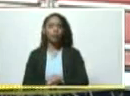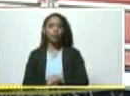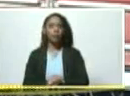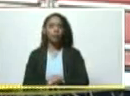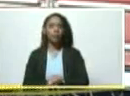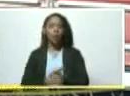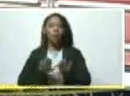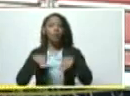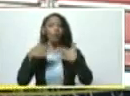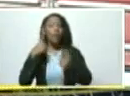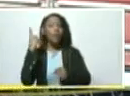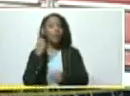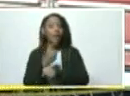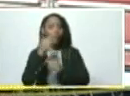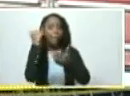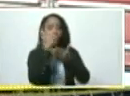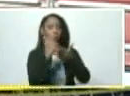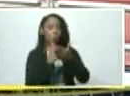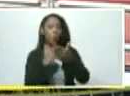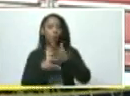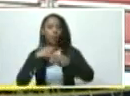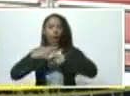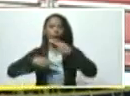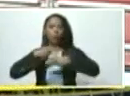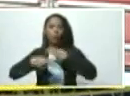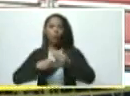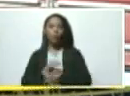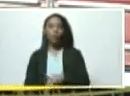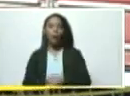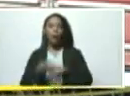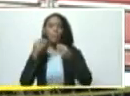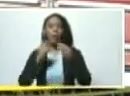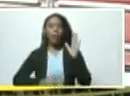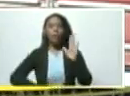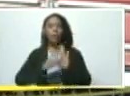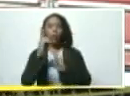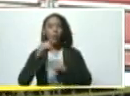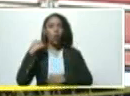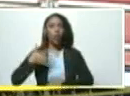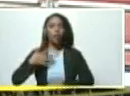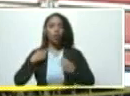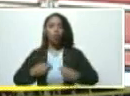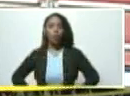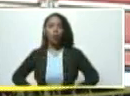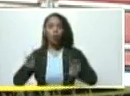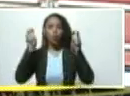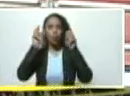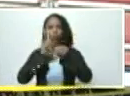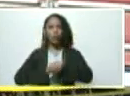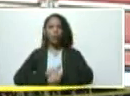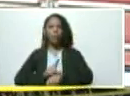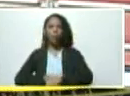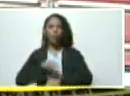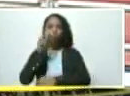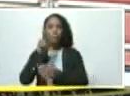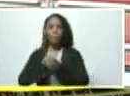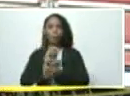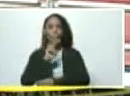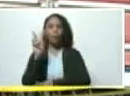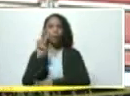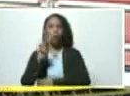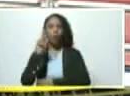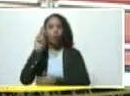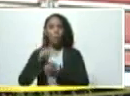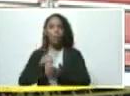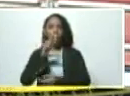¿Cuál debe ser la agenda de la revolución para desarrollar los derechos humanos en la nueva época